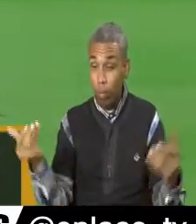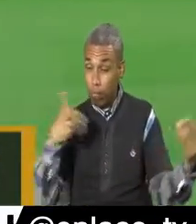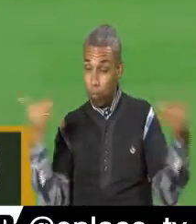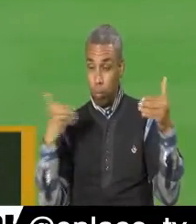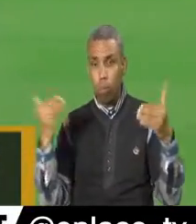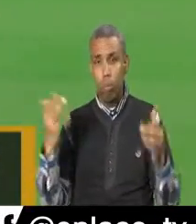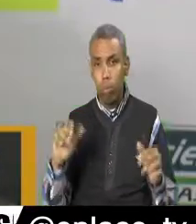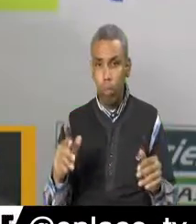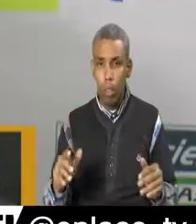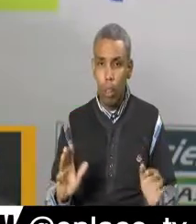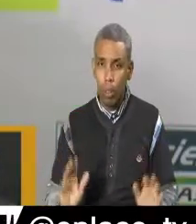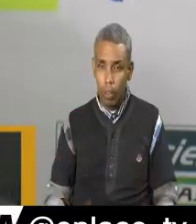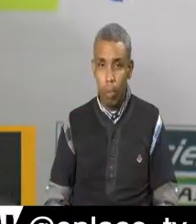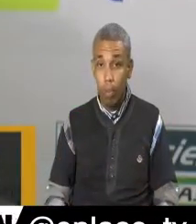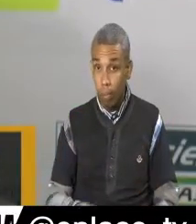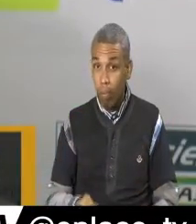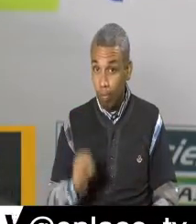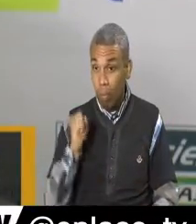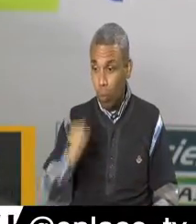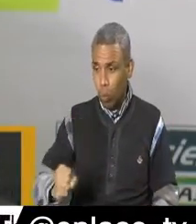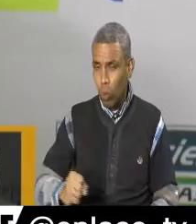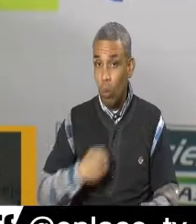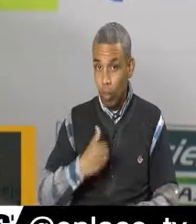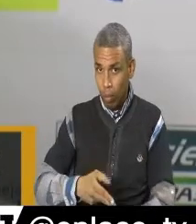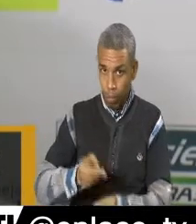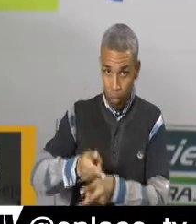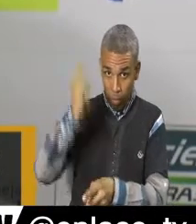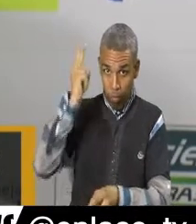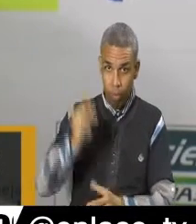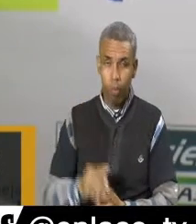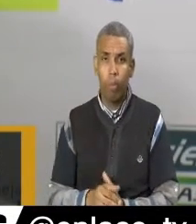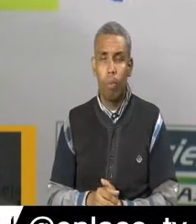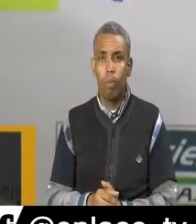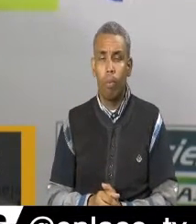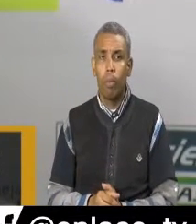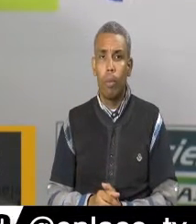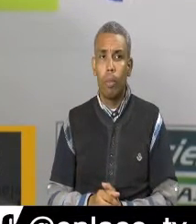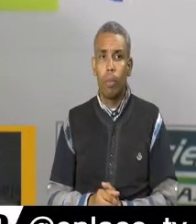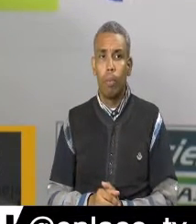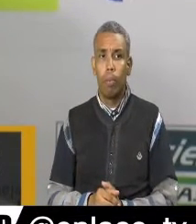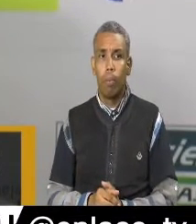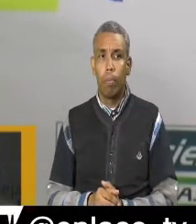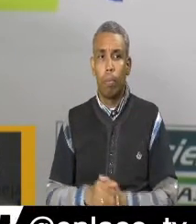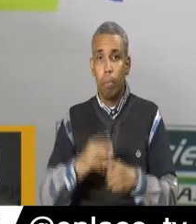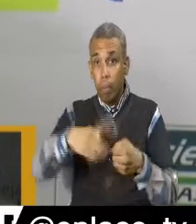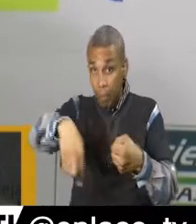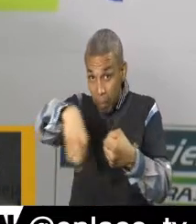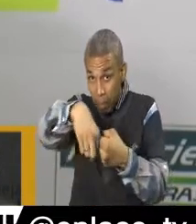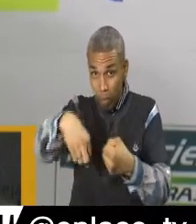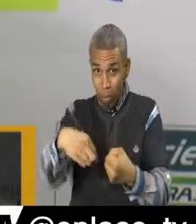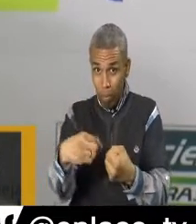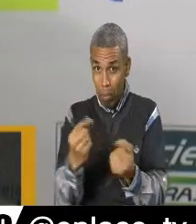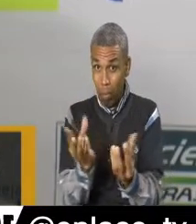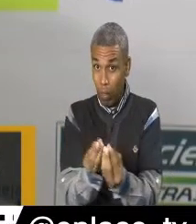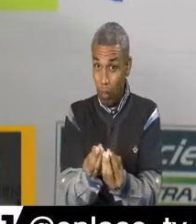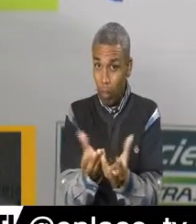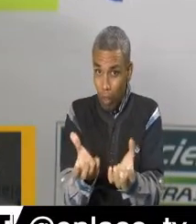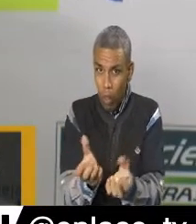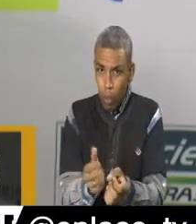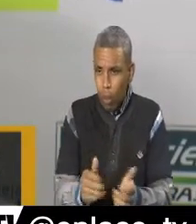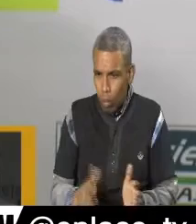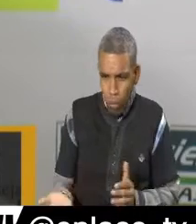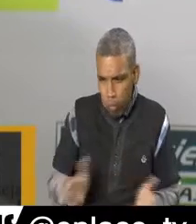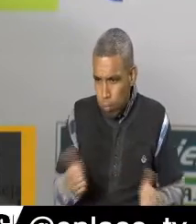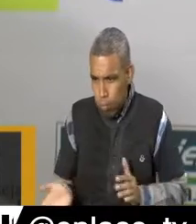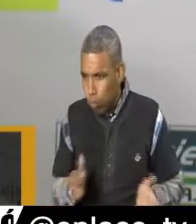Álvarez, lanzador, peligroso, y un equipo que trató de marcar, de anular a los hombres